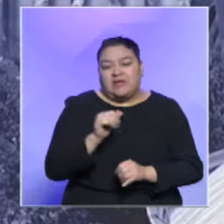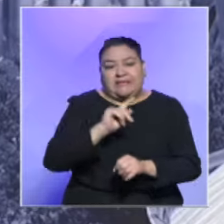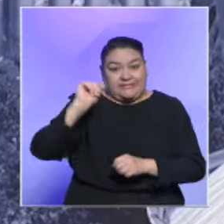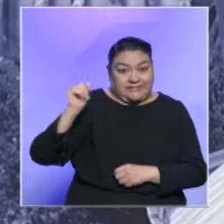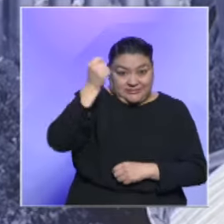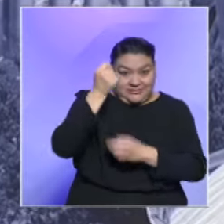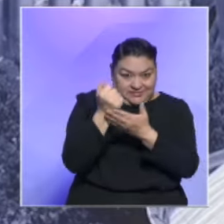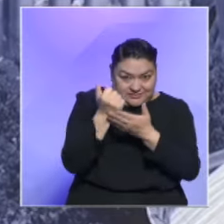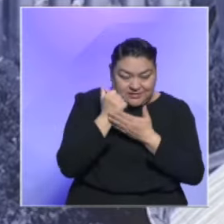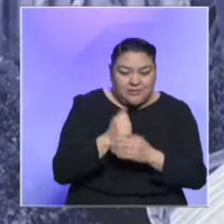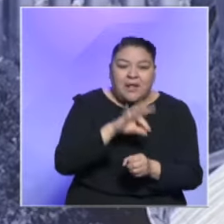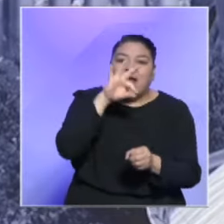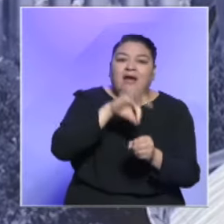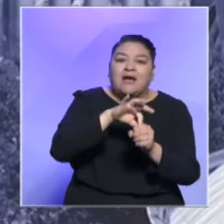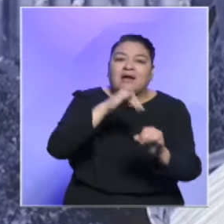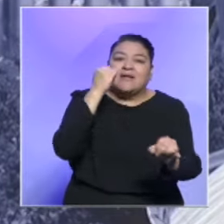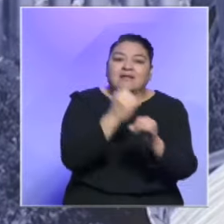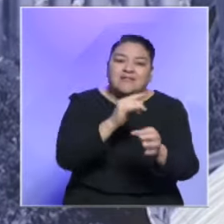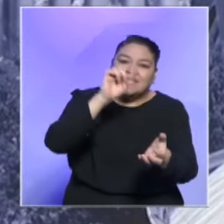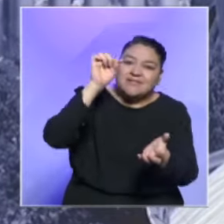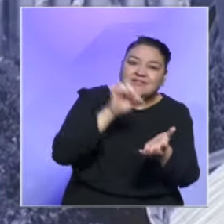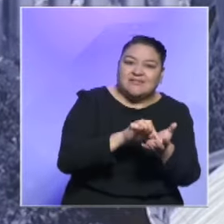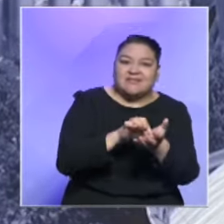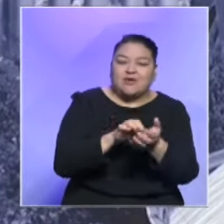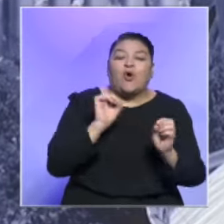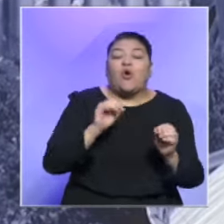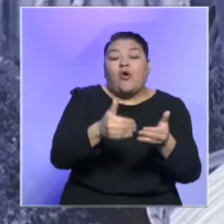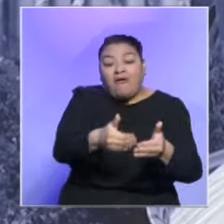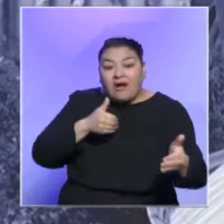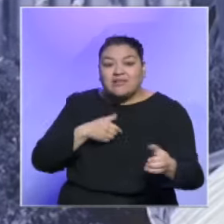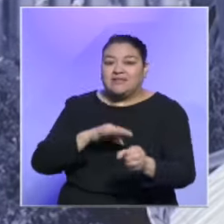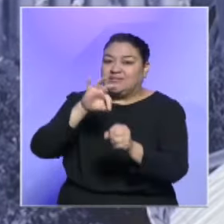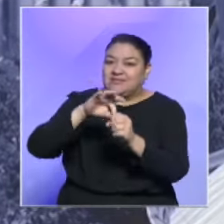permitan voto electrónico, voto digital, voto anticipado,